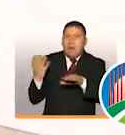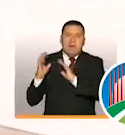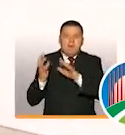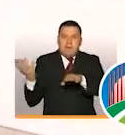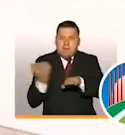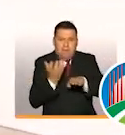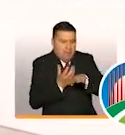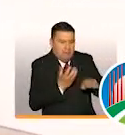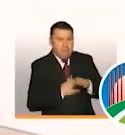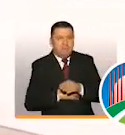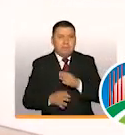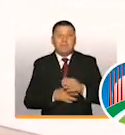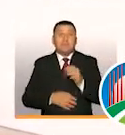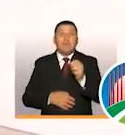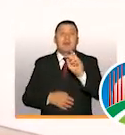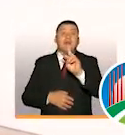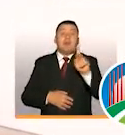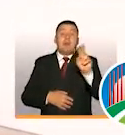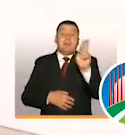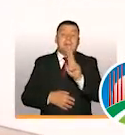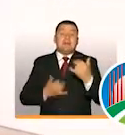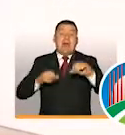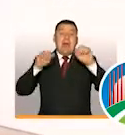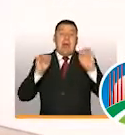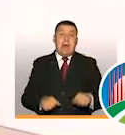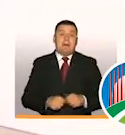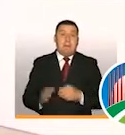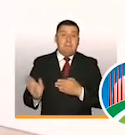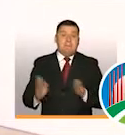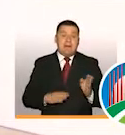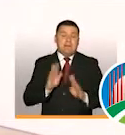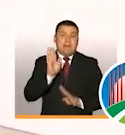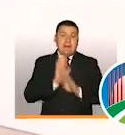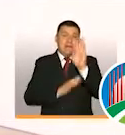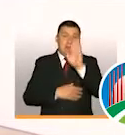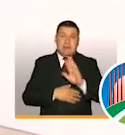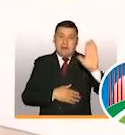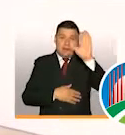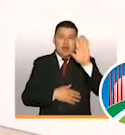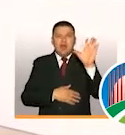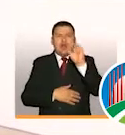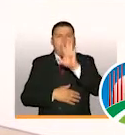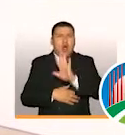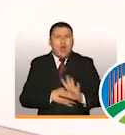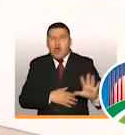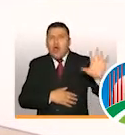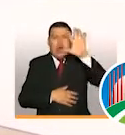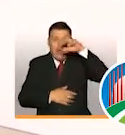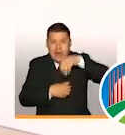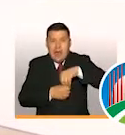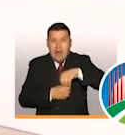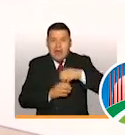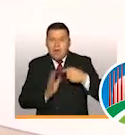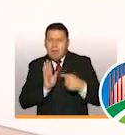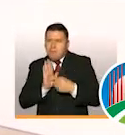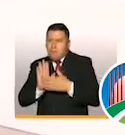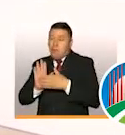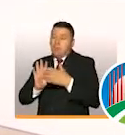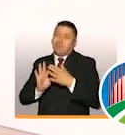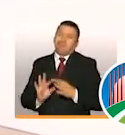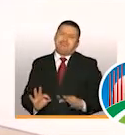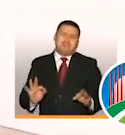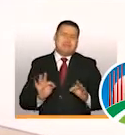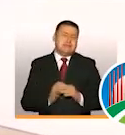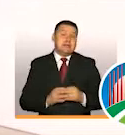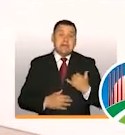y es que el 21 de marzo aprobamos el primer plan de desarrollo departamental de todo el país y eso realmente ha sido muy importante